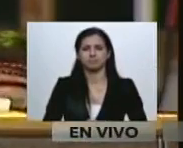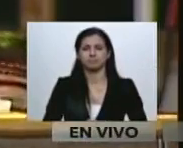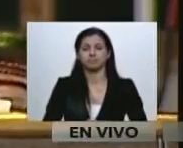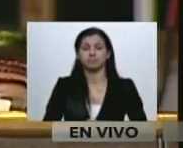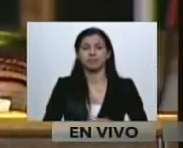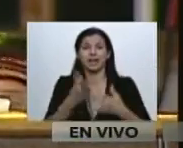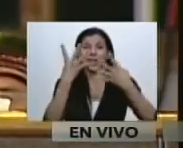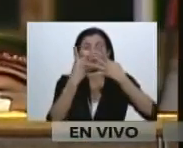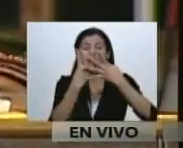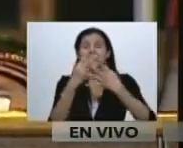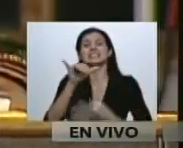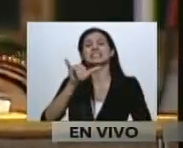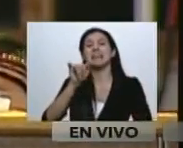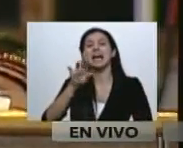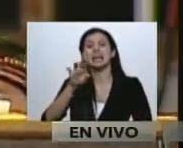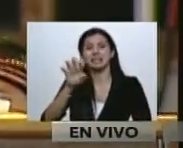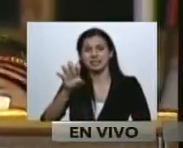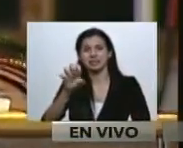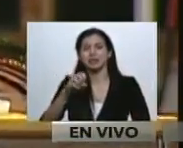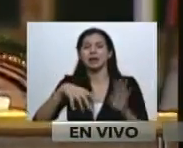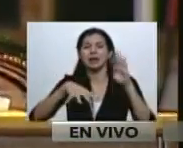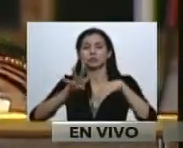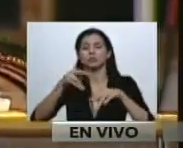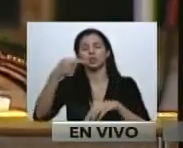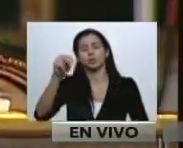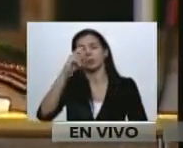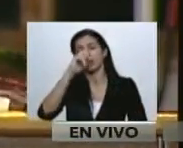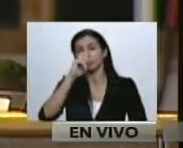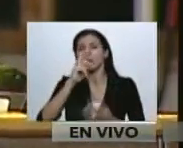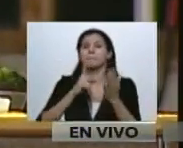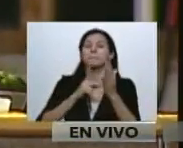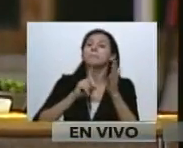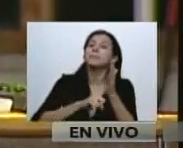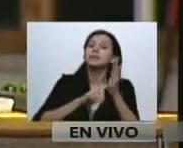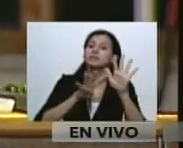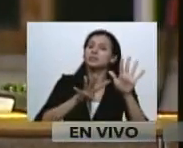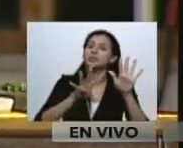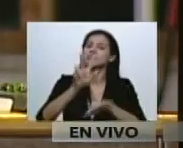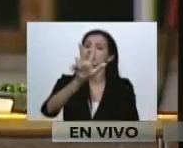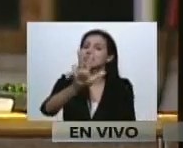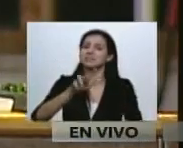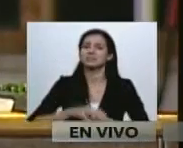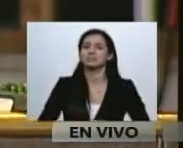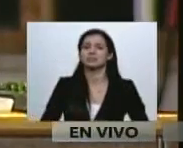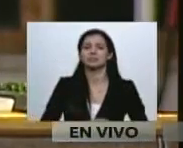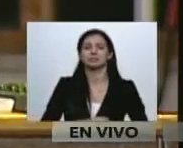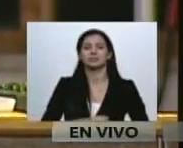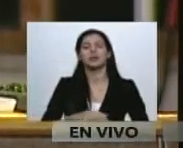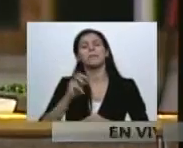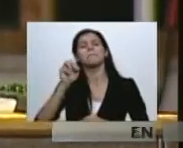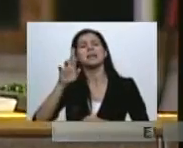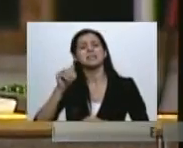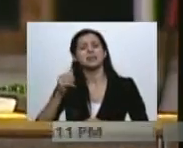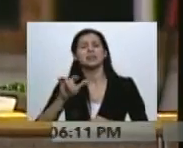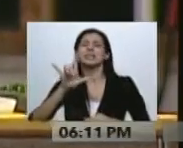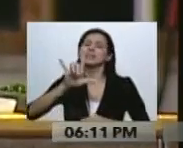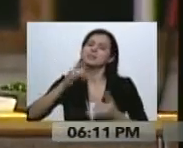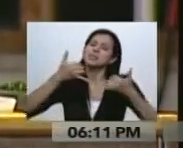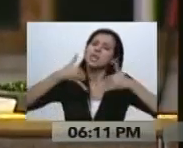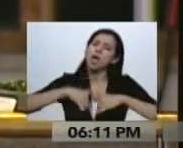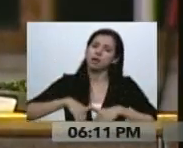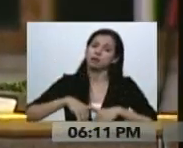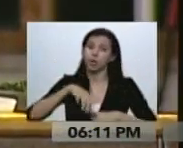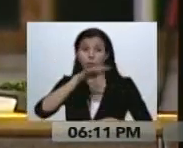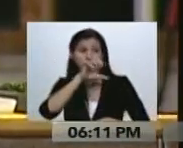Cárcel de Yare, 14 de noviembre de 1993. María Gabriela, querida hija, los